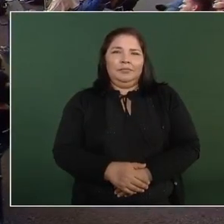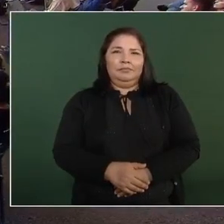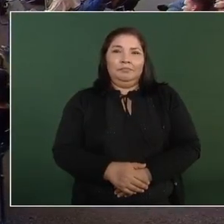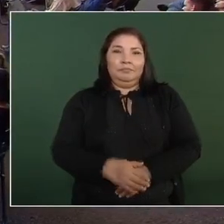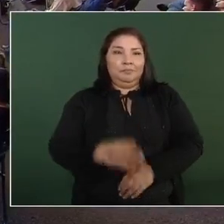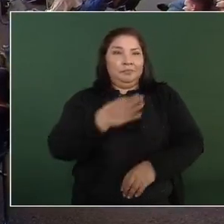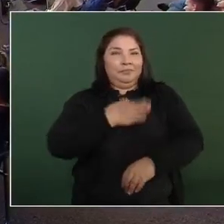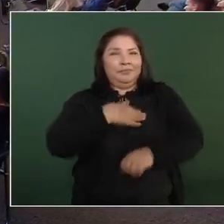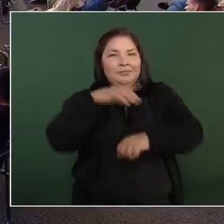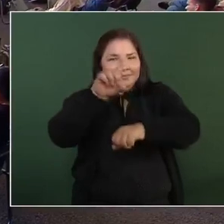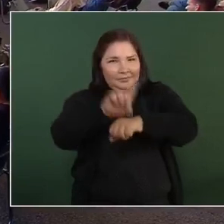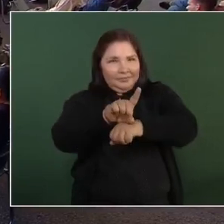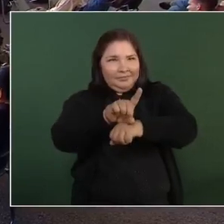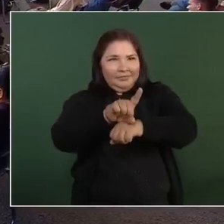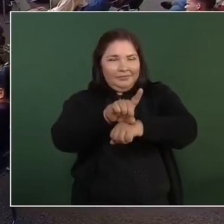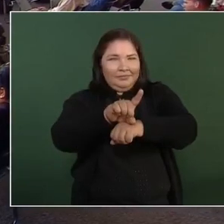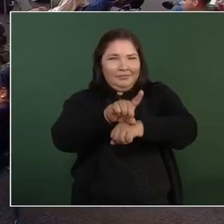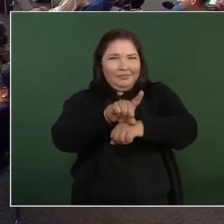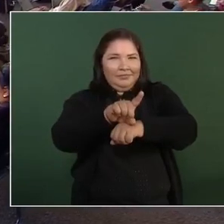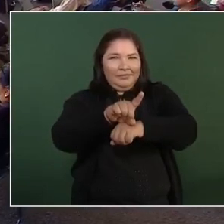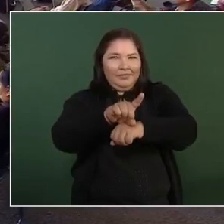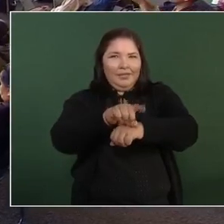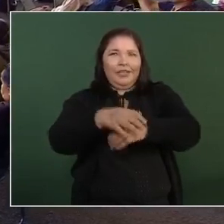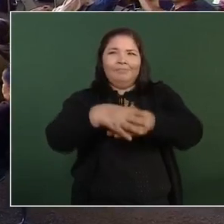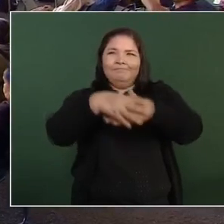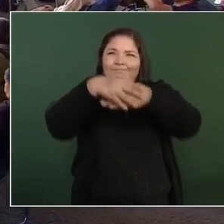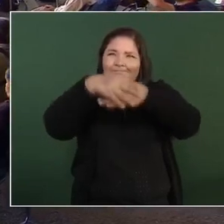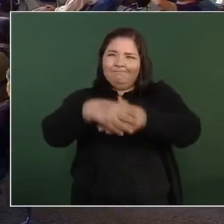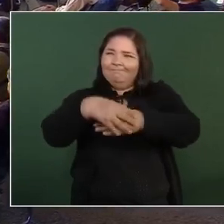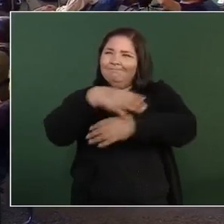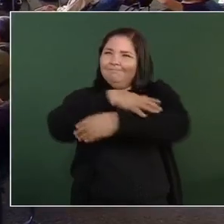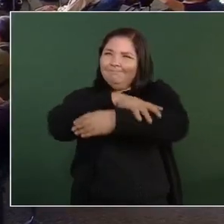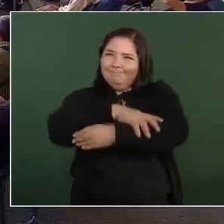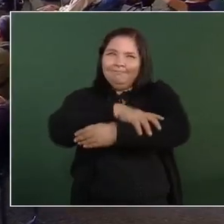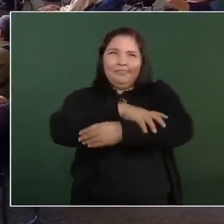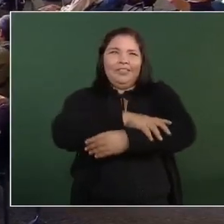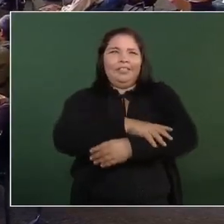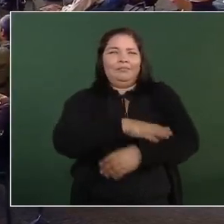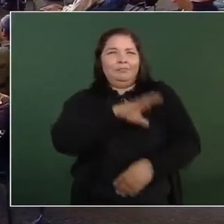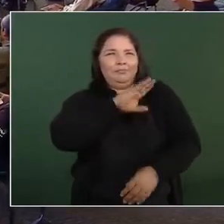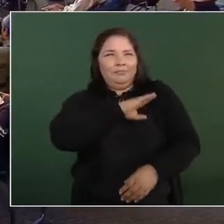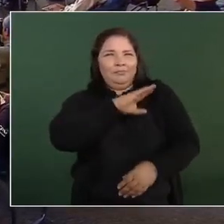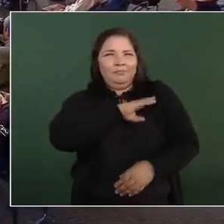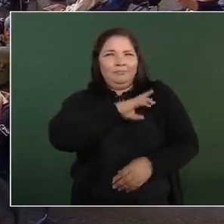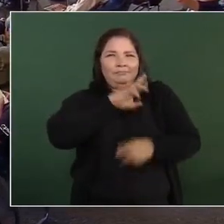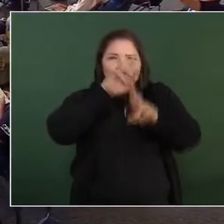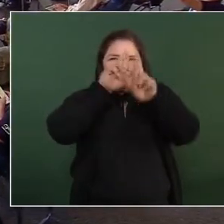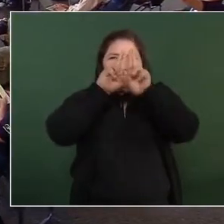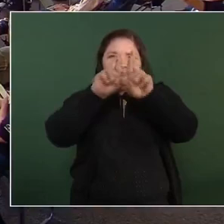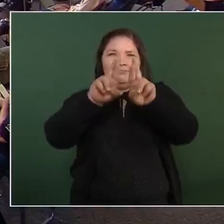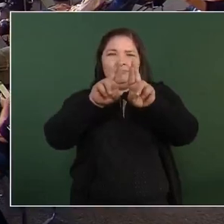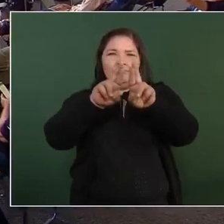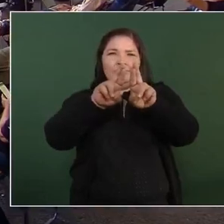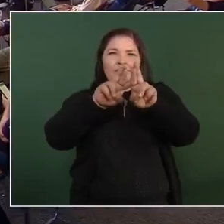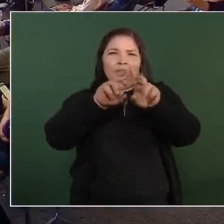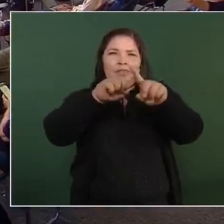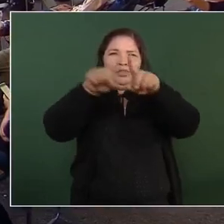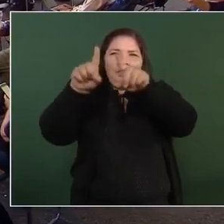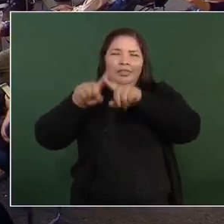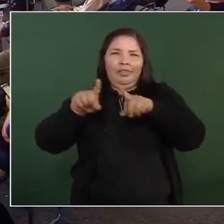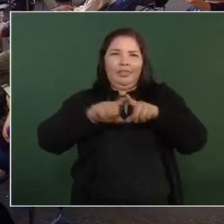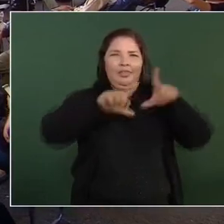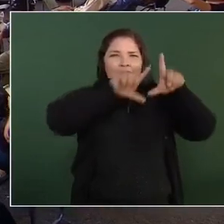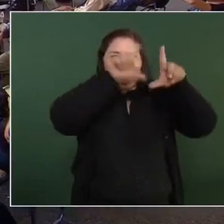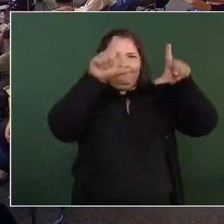Muy buenos días. Saludo con aprecio y respeto a los medios nacionales y locales que están en